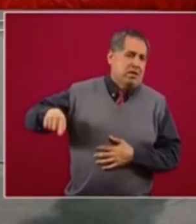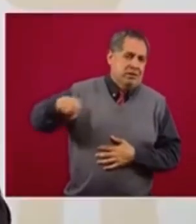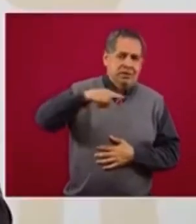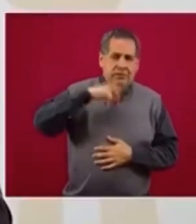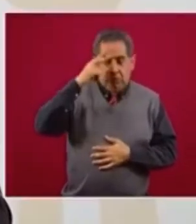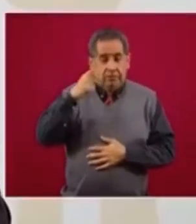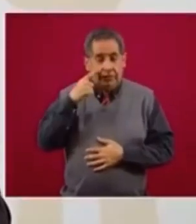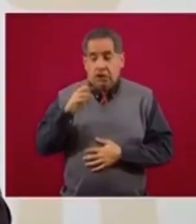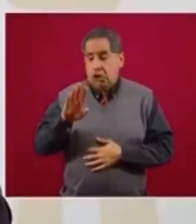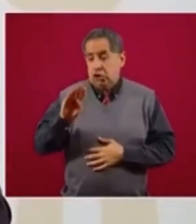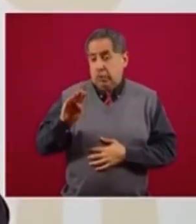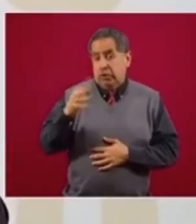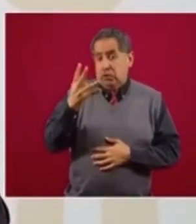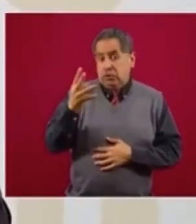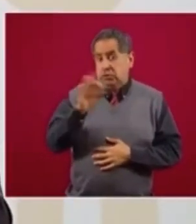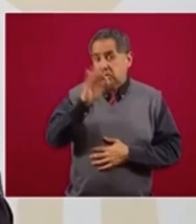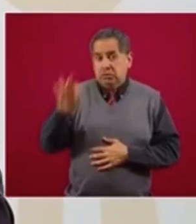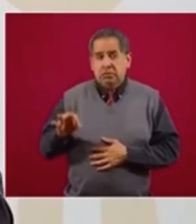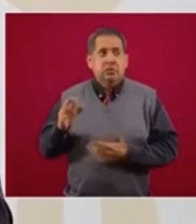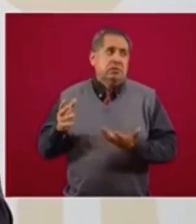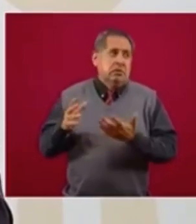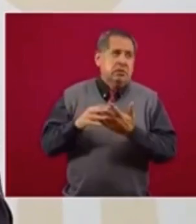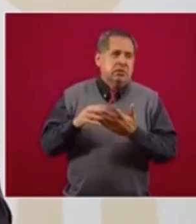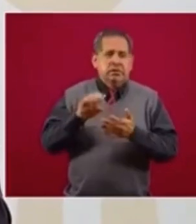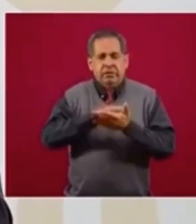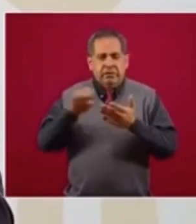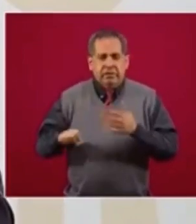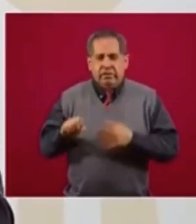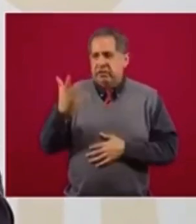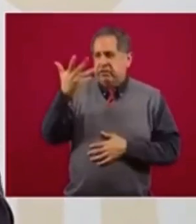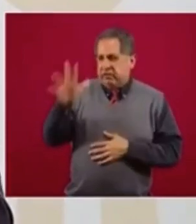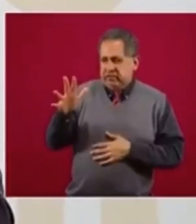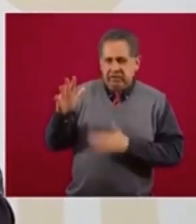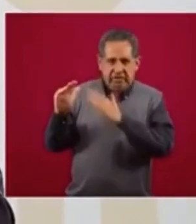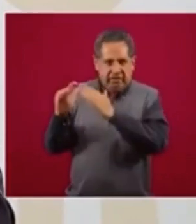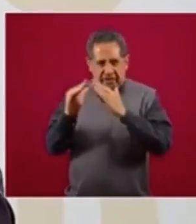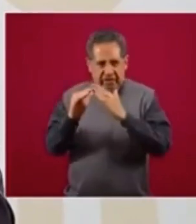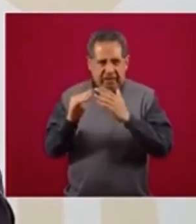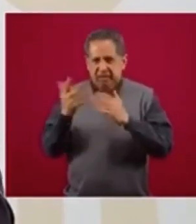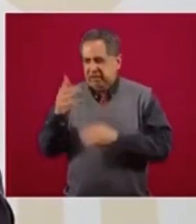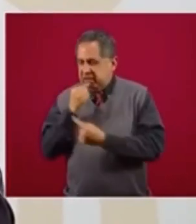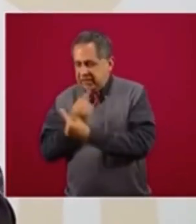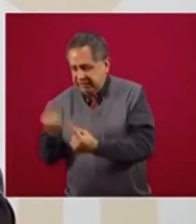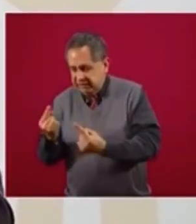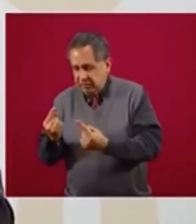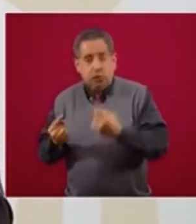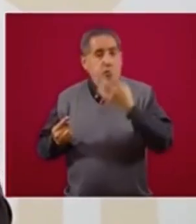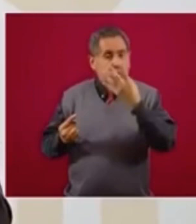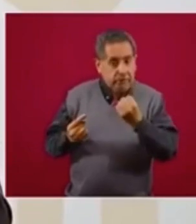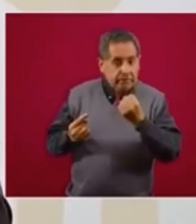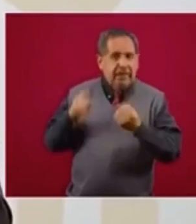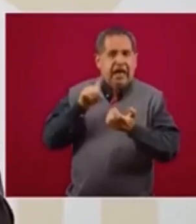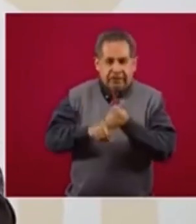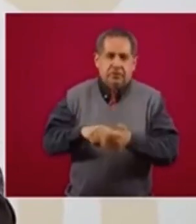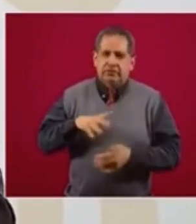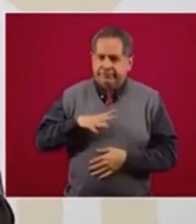mexicana, 94%, esto quiere decir más de 9 de cada 10 niñas y niños que están en edad escolar